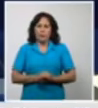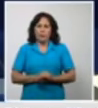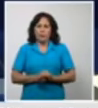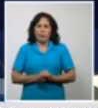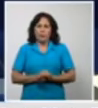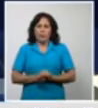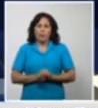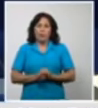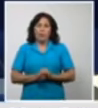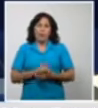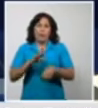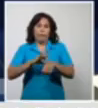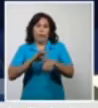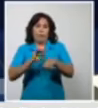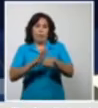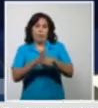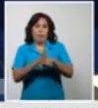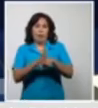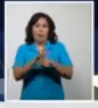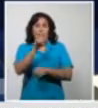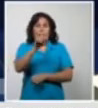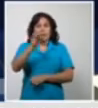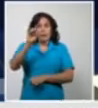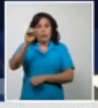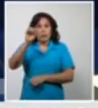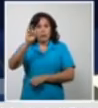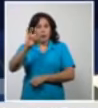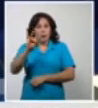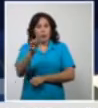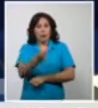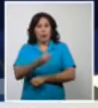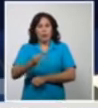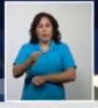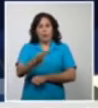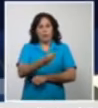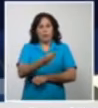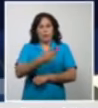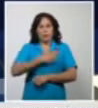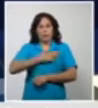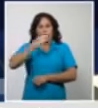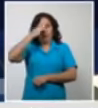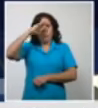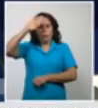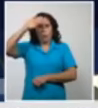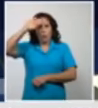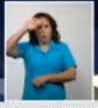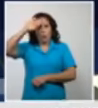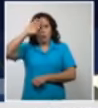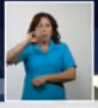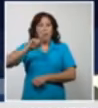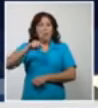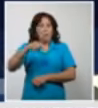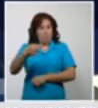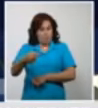esta enfermedad en 107 municipios de nuestro país. Mañana